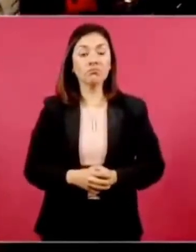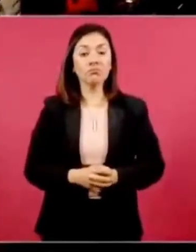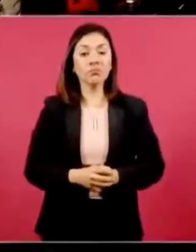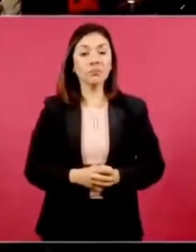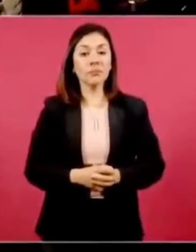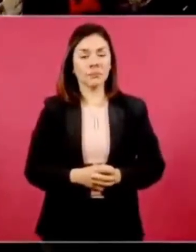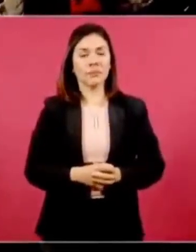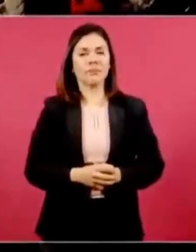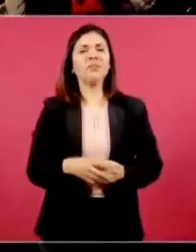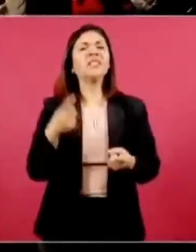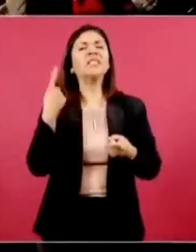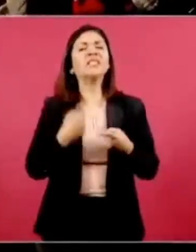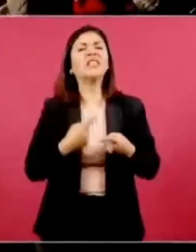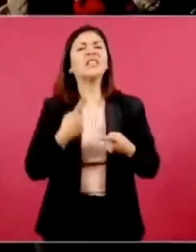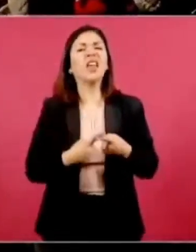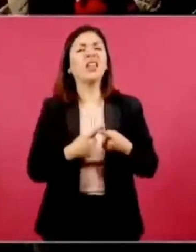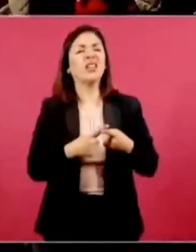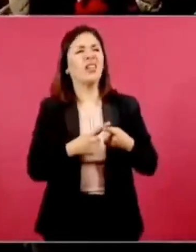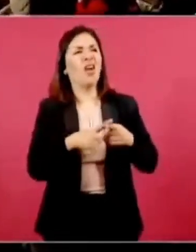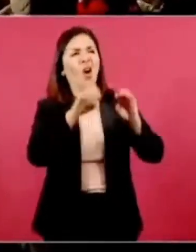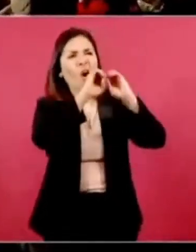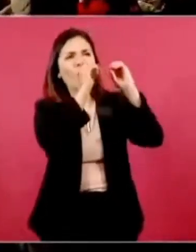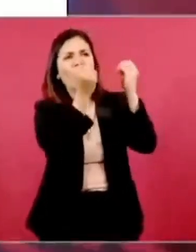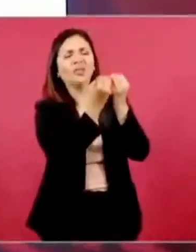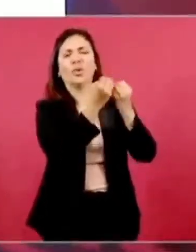¿Qué organización?